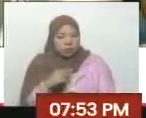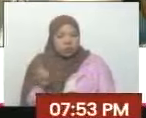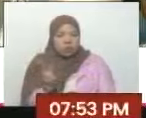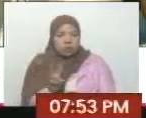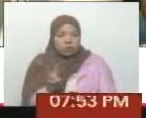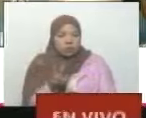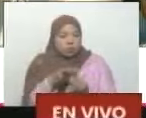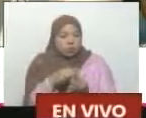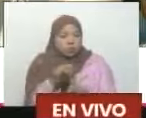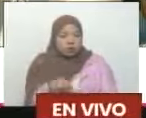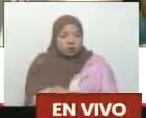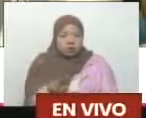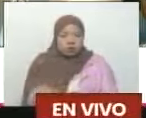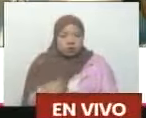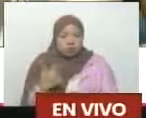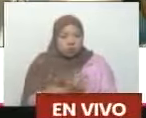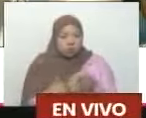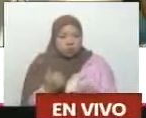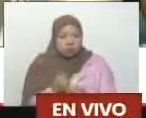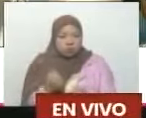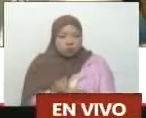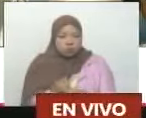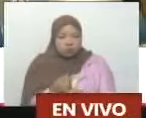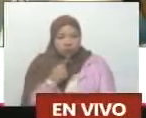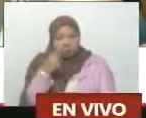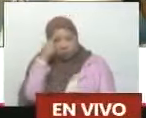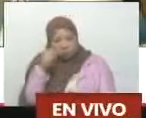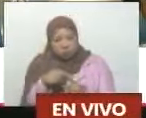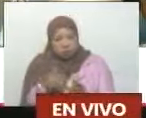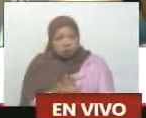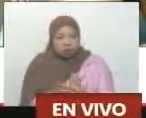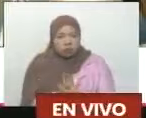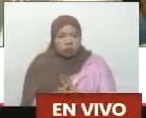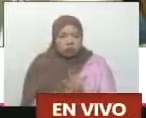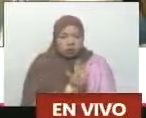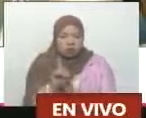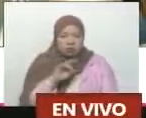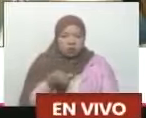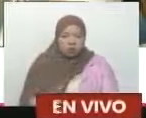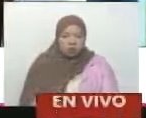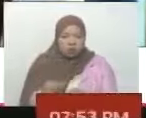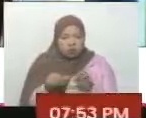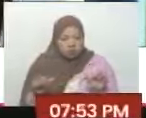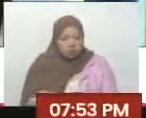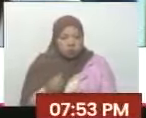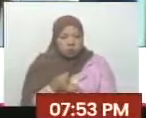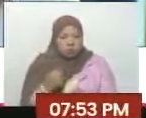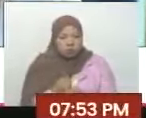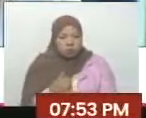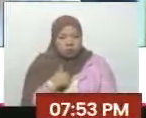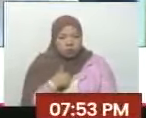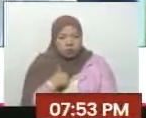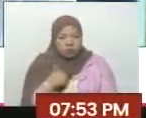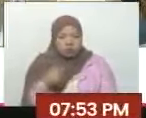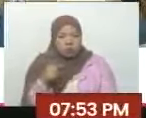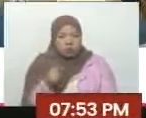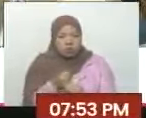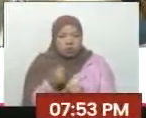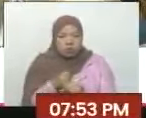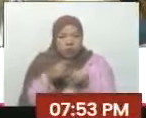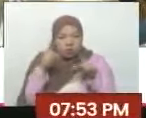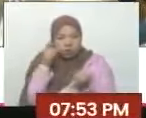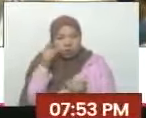real, nosotros estamos en los rieles del desarrollo de un modelo económico que, yo lo he dicho, va a ser el asombro